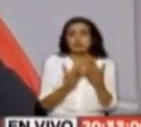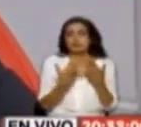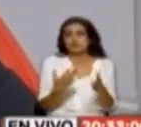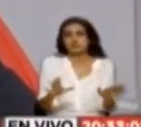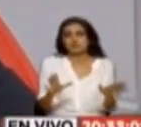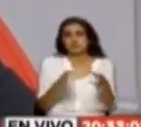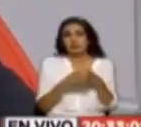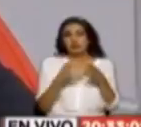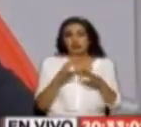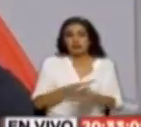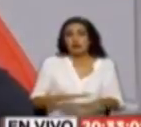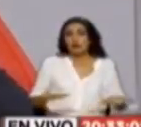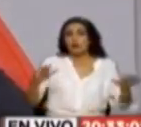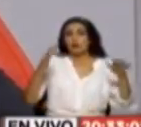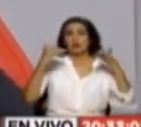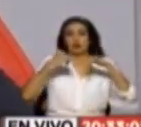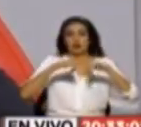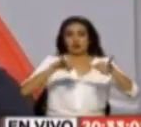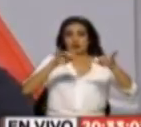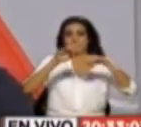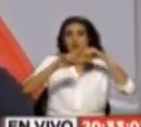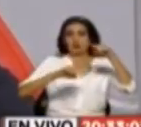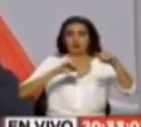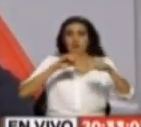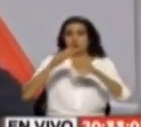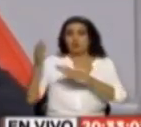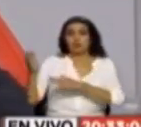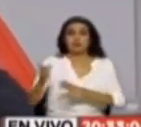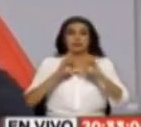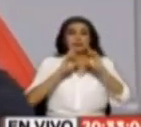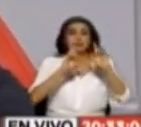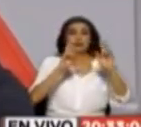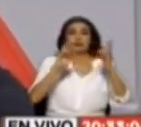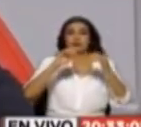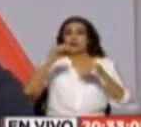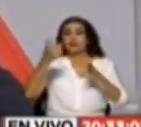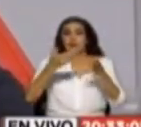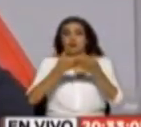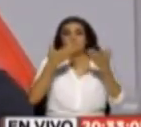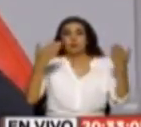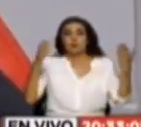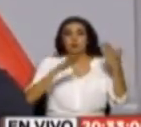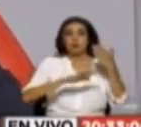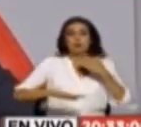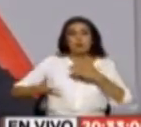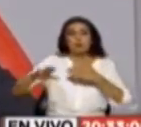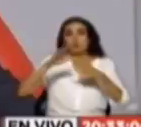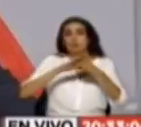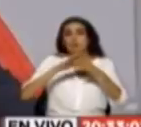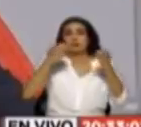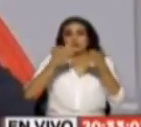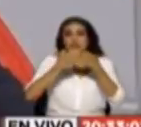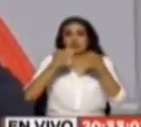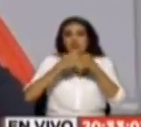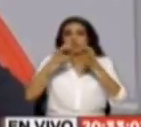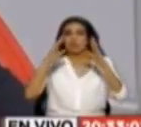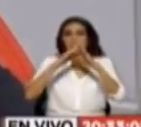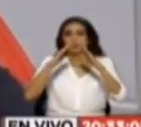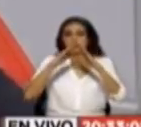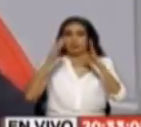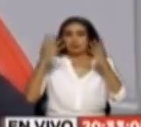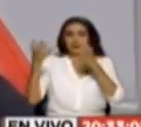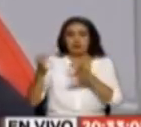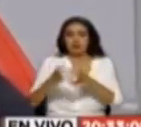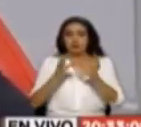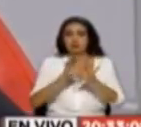eso ya va a continuar, esa es una de las obras prioritarias, así como tantas otras que se tienen en materia, insisto, de equipamiento, de vivienda, de ejes viales, que